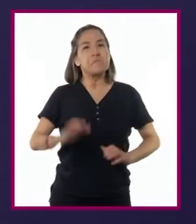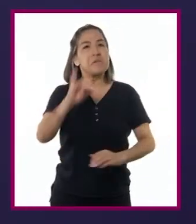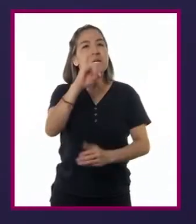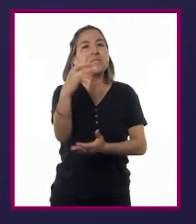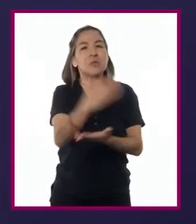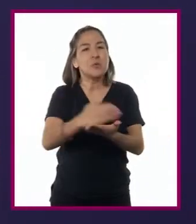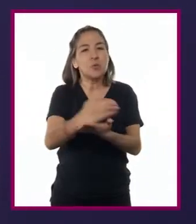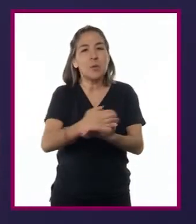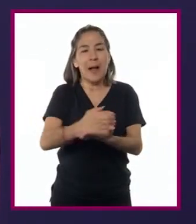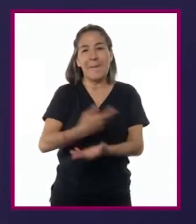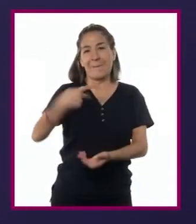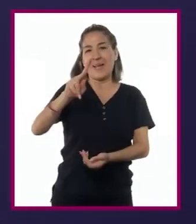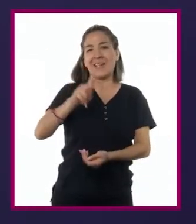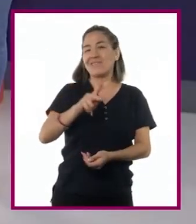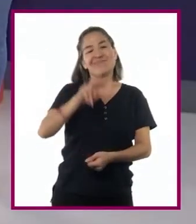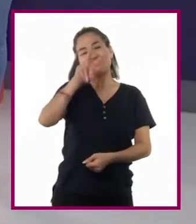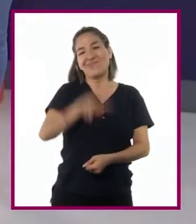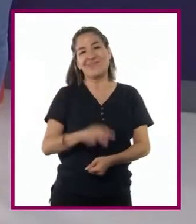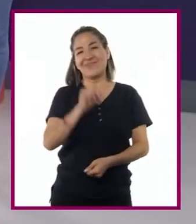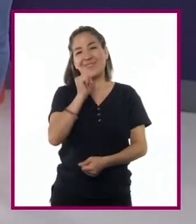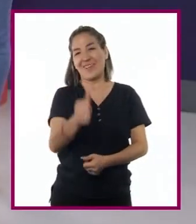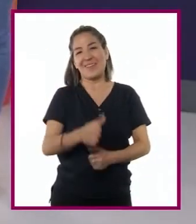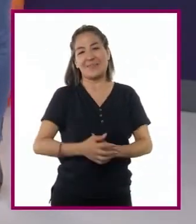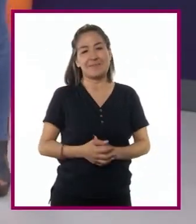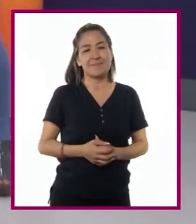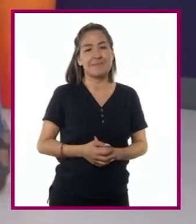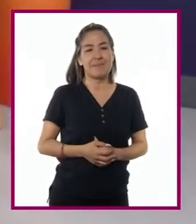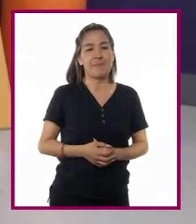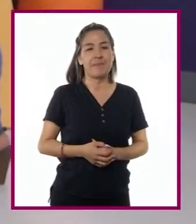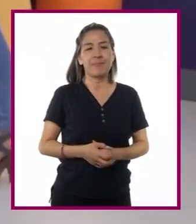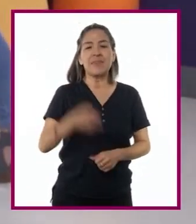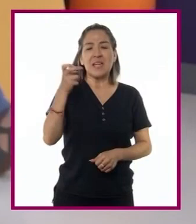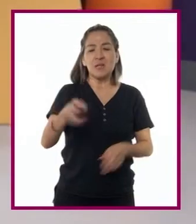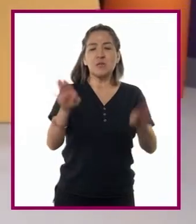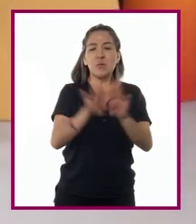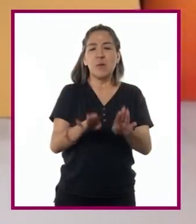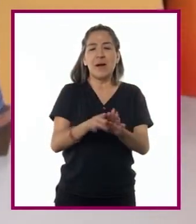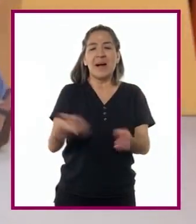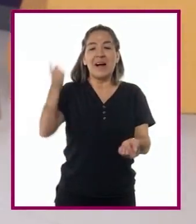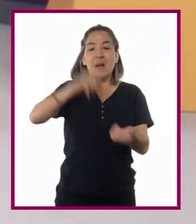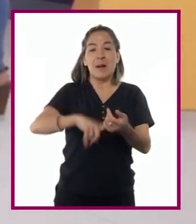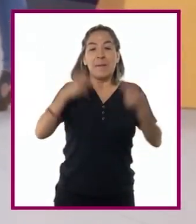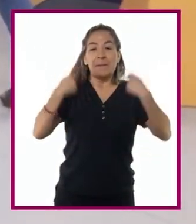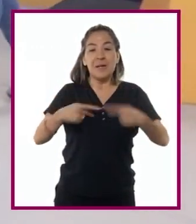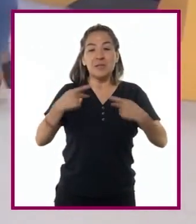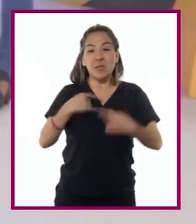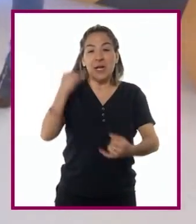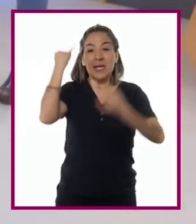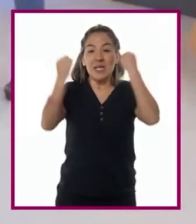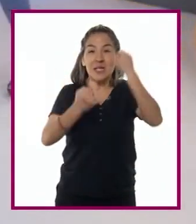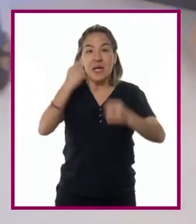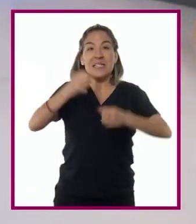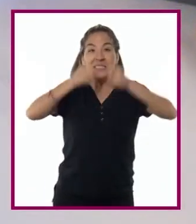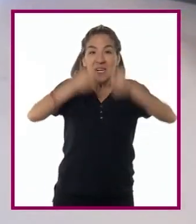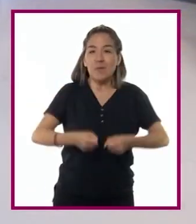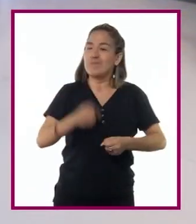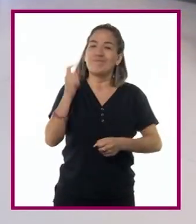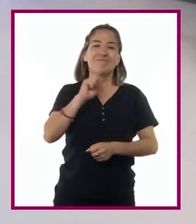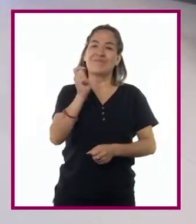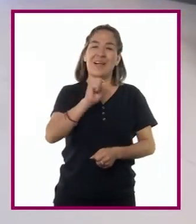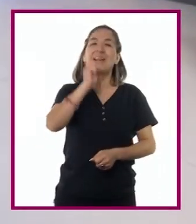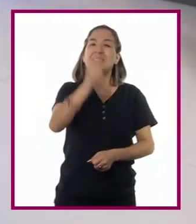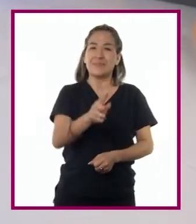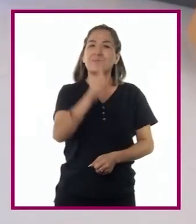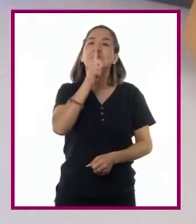pero carece de ella. Al parecer, la sugestión es la que influye en estos tratamientos, maestra. Así